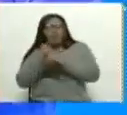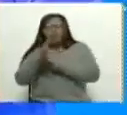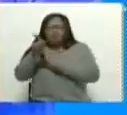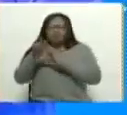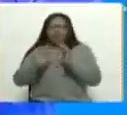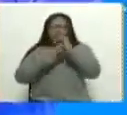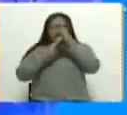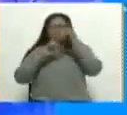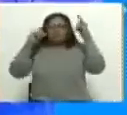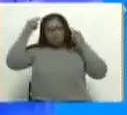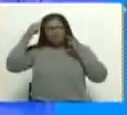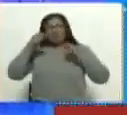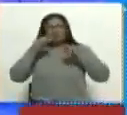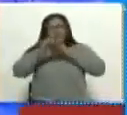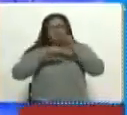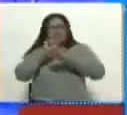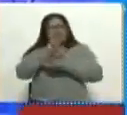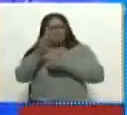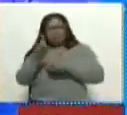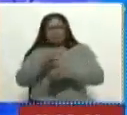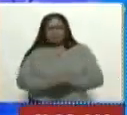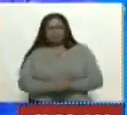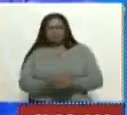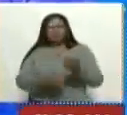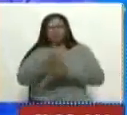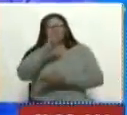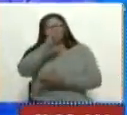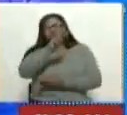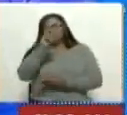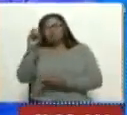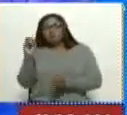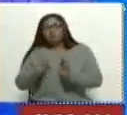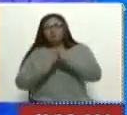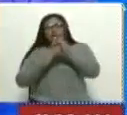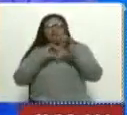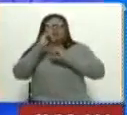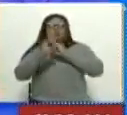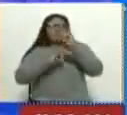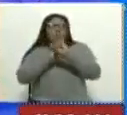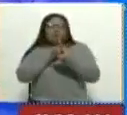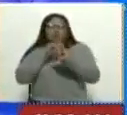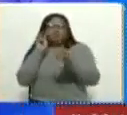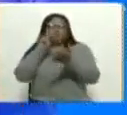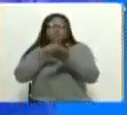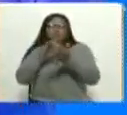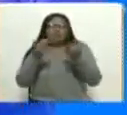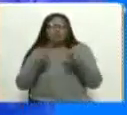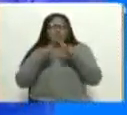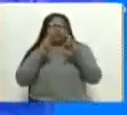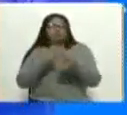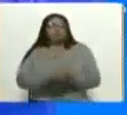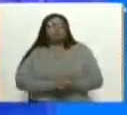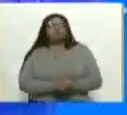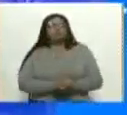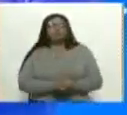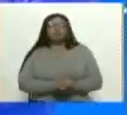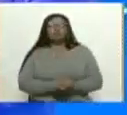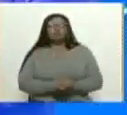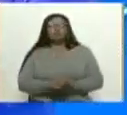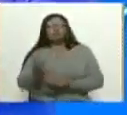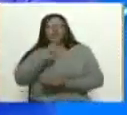Hugo Chávez en el siglo XXI más de 200 delegados internacionales participan en este encuentro vamos a escuchar de inmediato